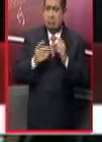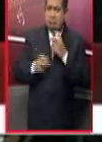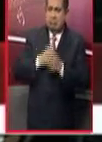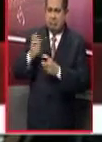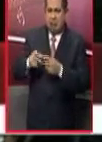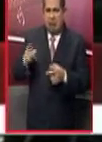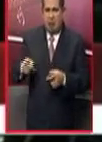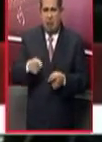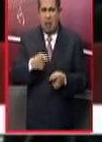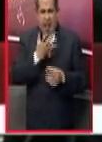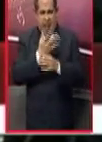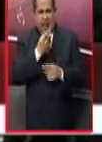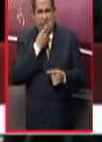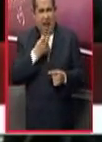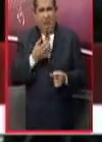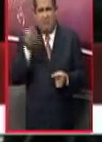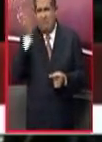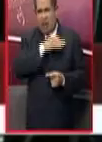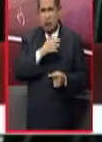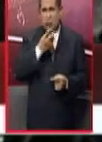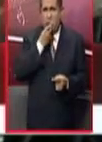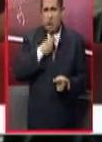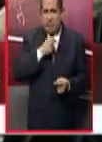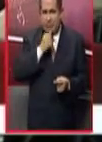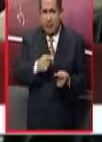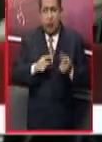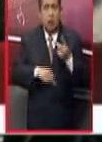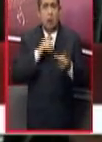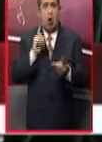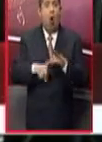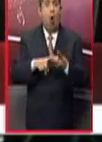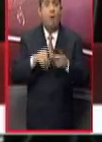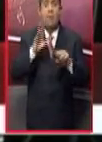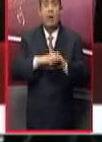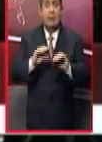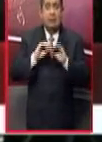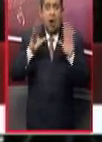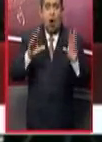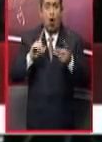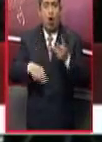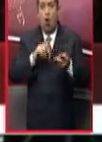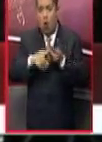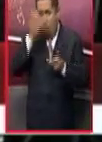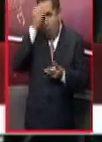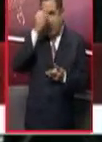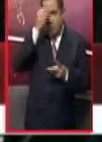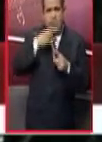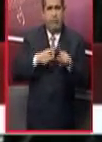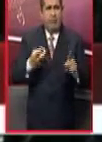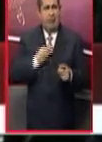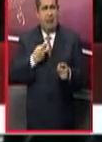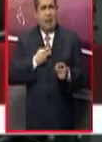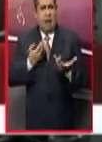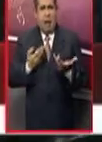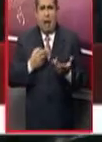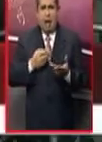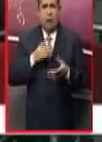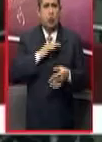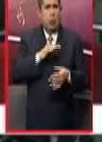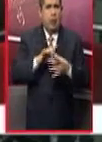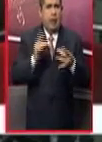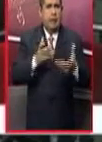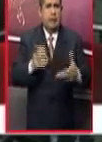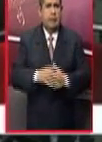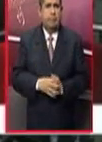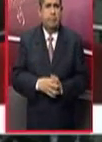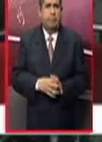de hechos inexactos o falsos, pero también aclaraciones de puntos de vista y opiniones que resultan agraviantes.